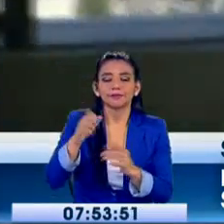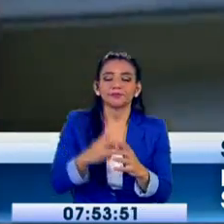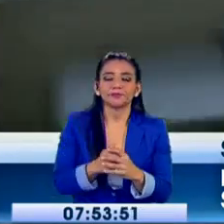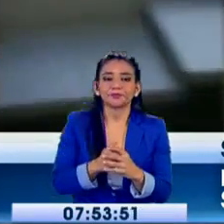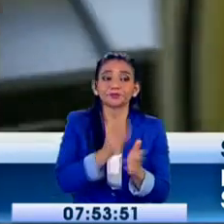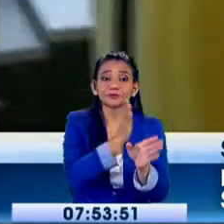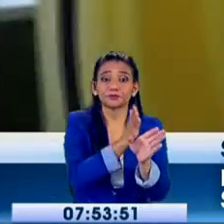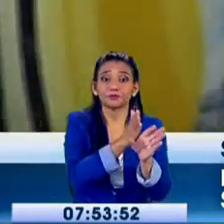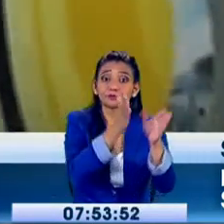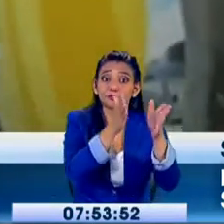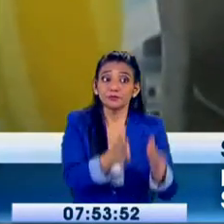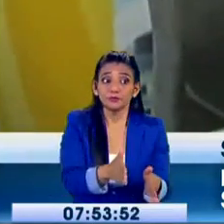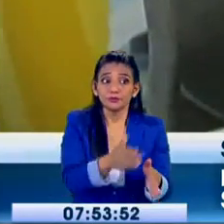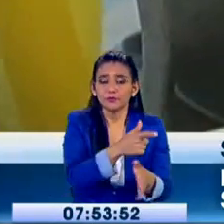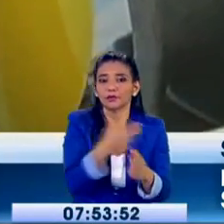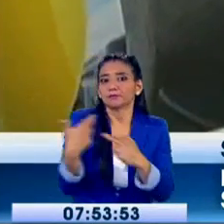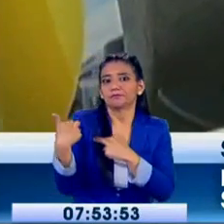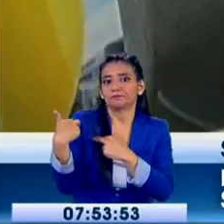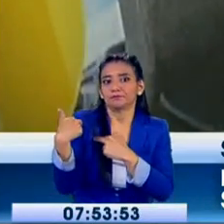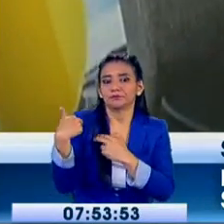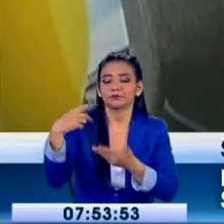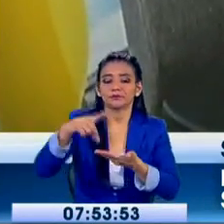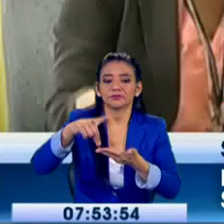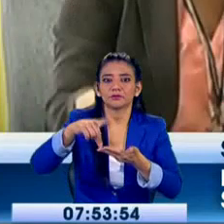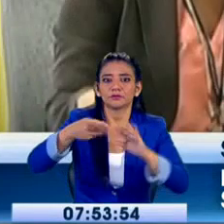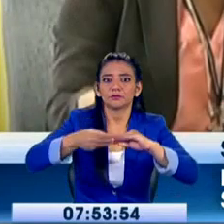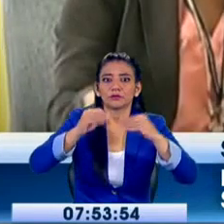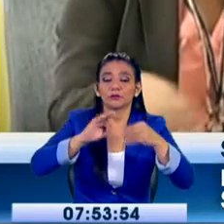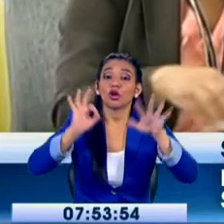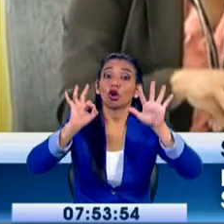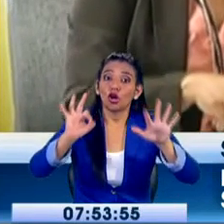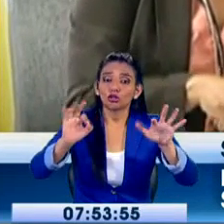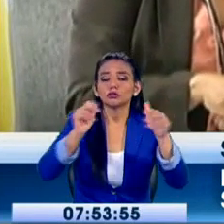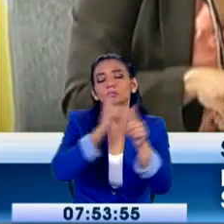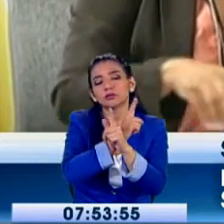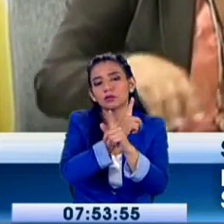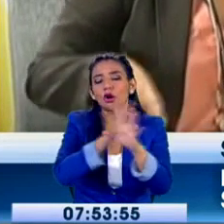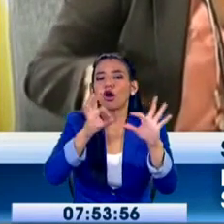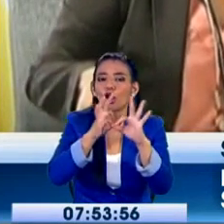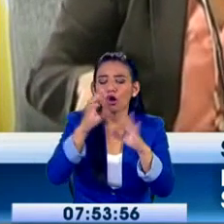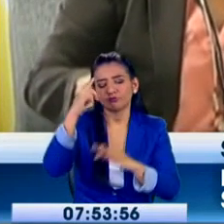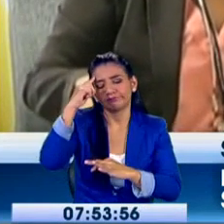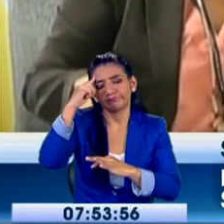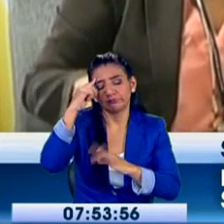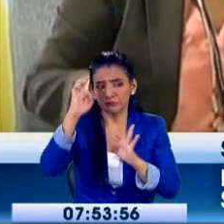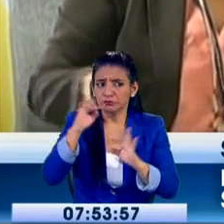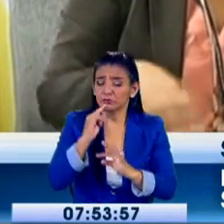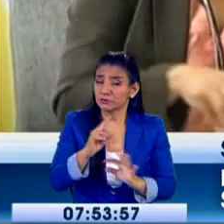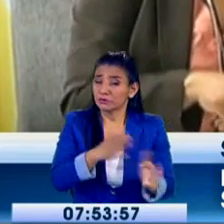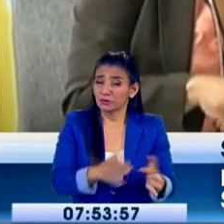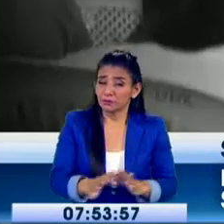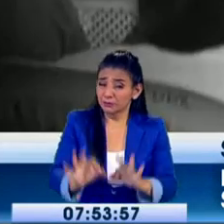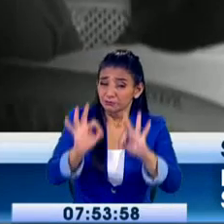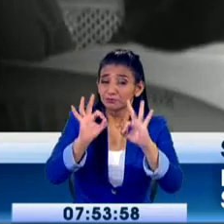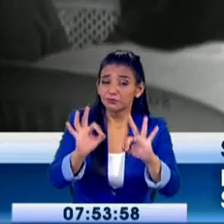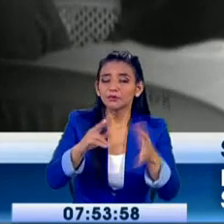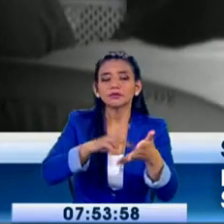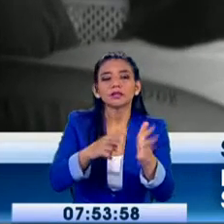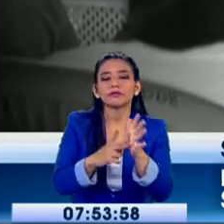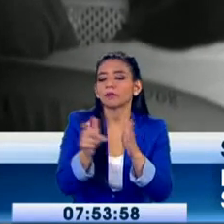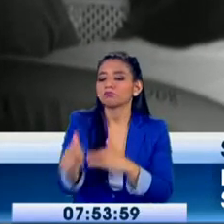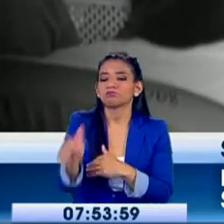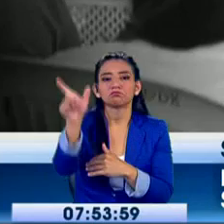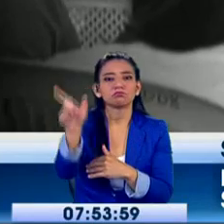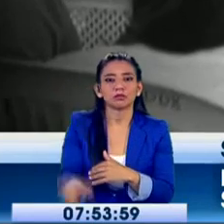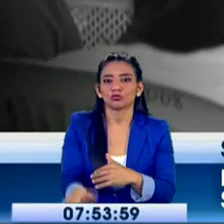Quirumbay, responsable zonal 8 de discapacidades y salud mental, señala que el éxito del tratamiento dependerá de la respuesta del